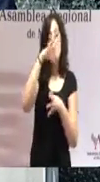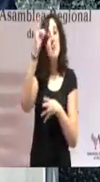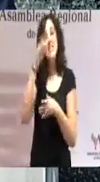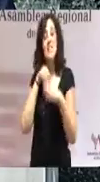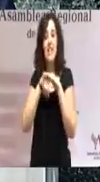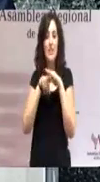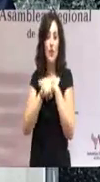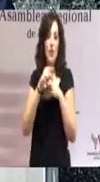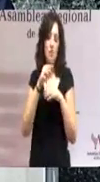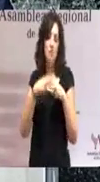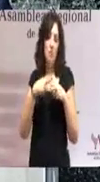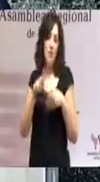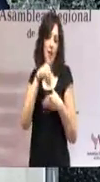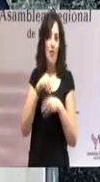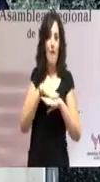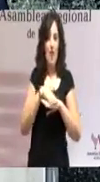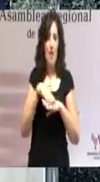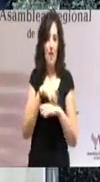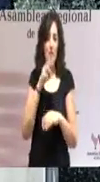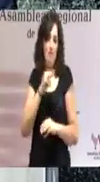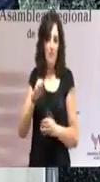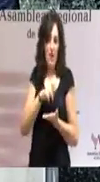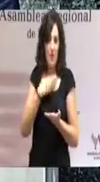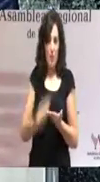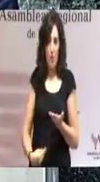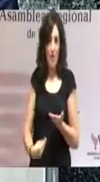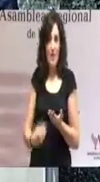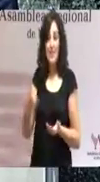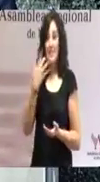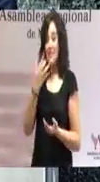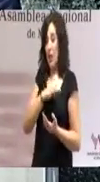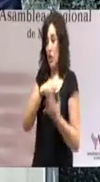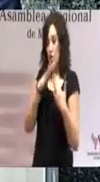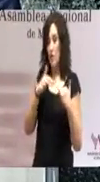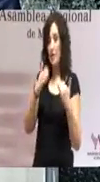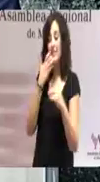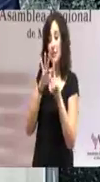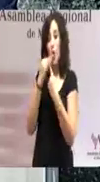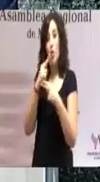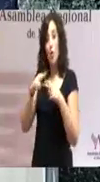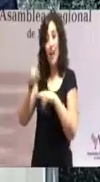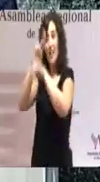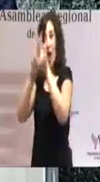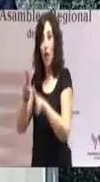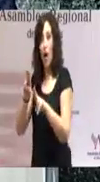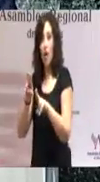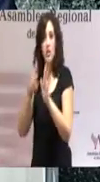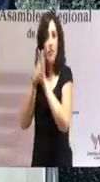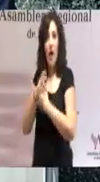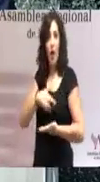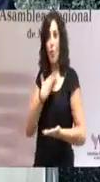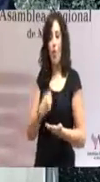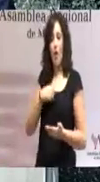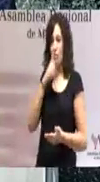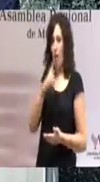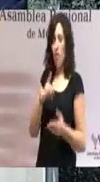del Gobierno de todos los murcianos. Si no llega a ser, señorías, por la situación política internacional, ¿qué hubiera sido esta región este año?